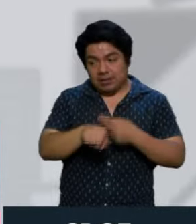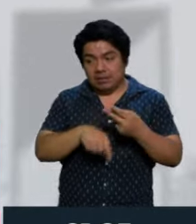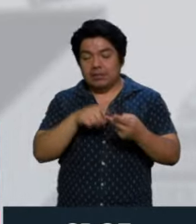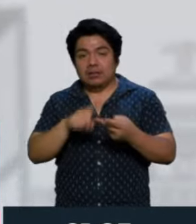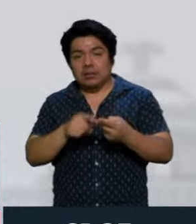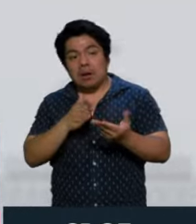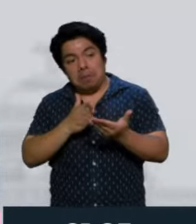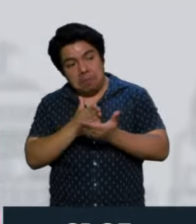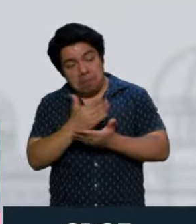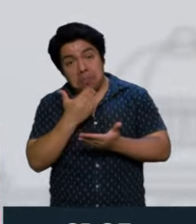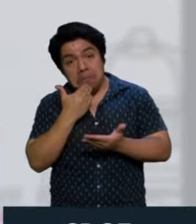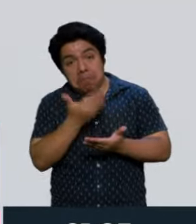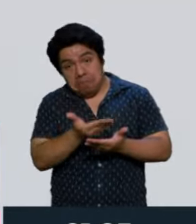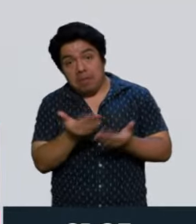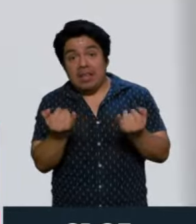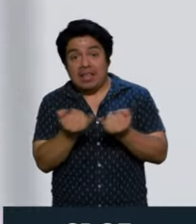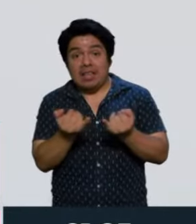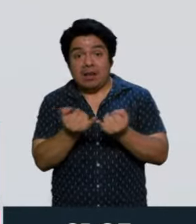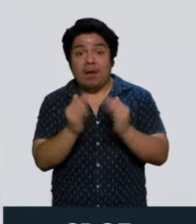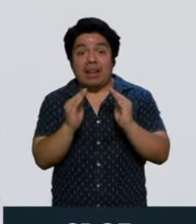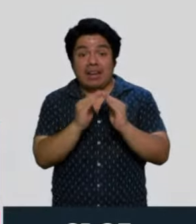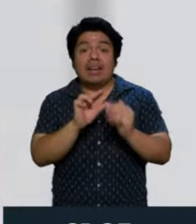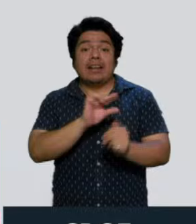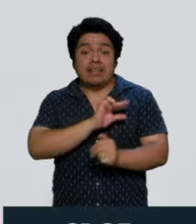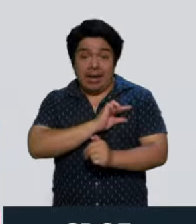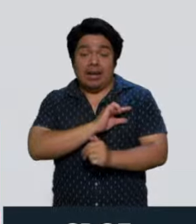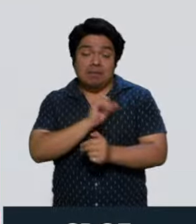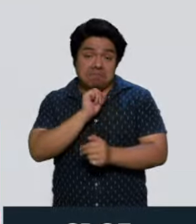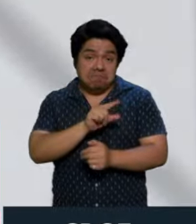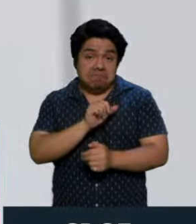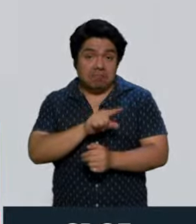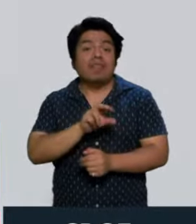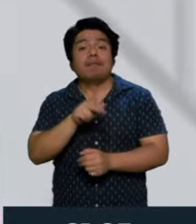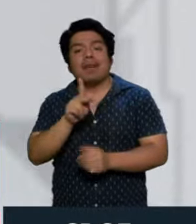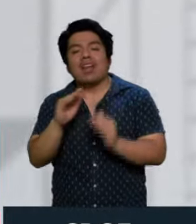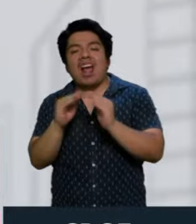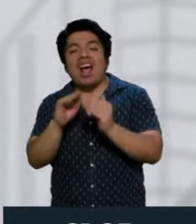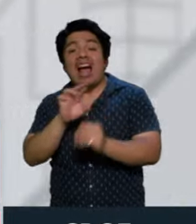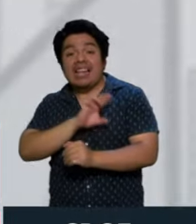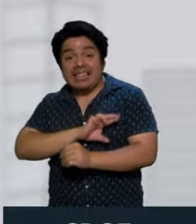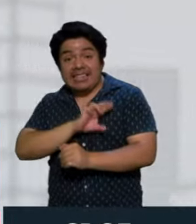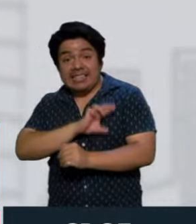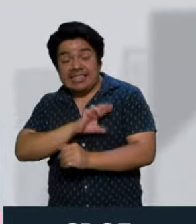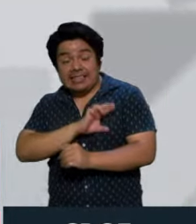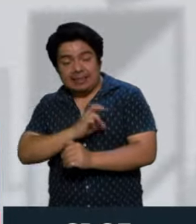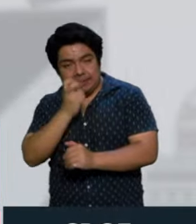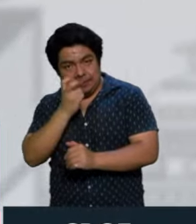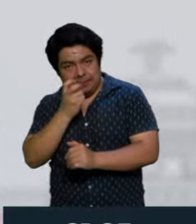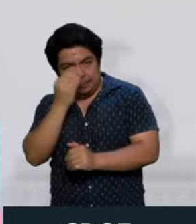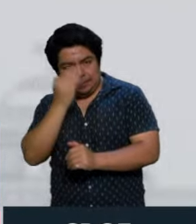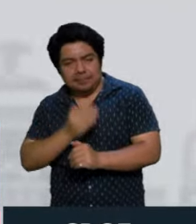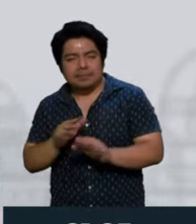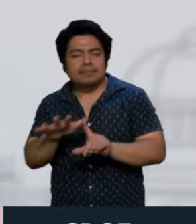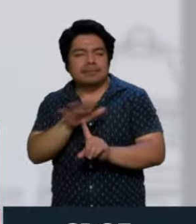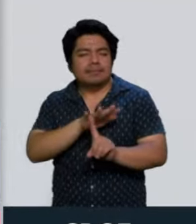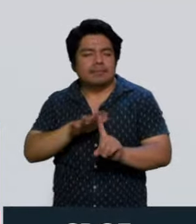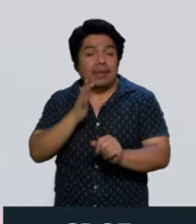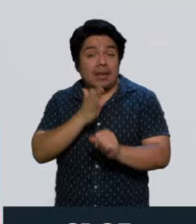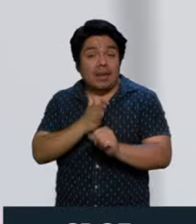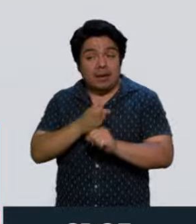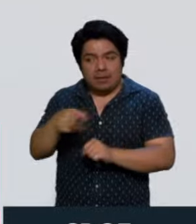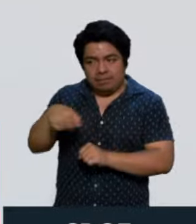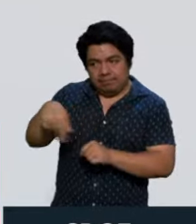asequible, accesible, pero también la vivienda privada. La vivienda en renta es definitivamente una posibilidad que en el contexto que actualmente se